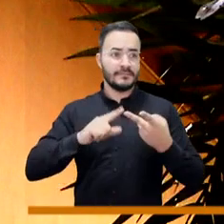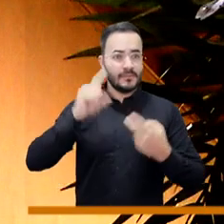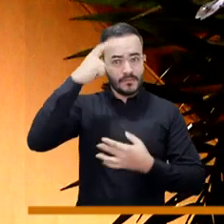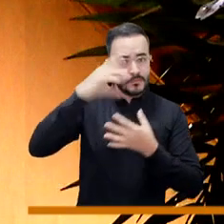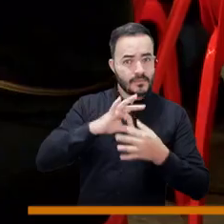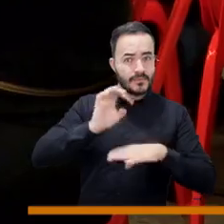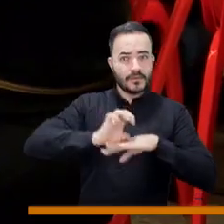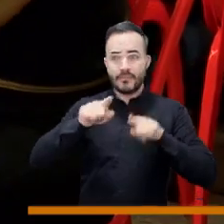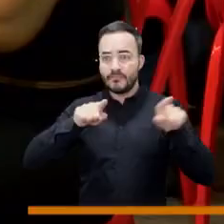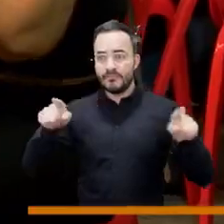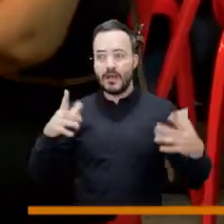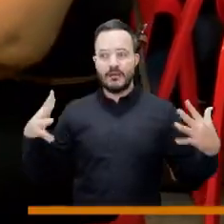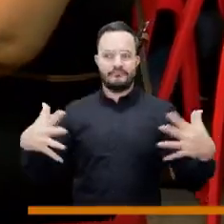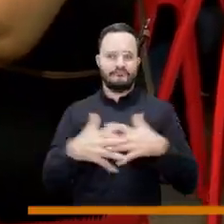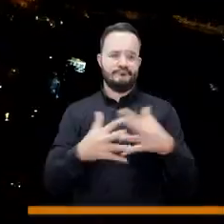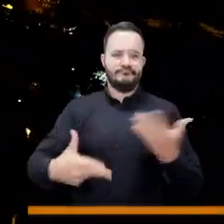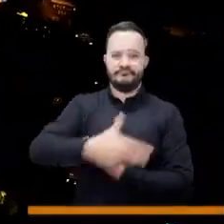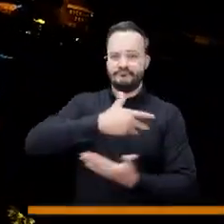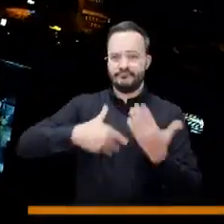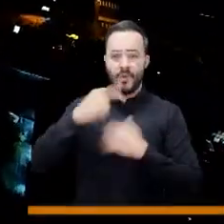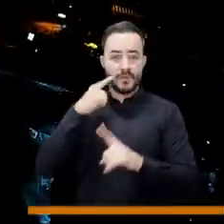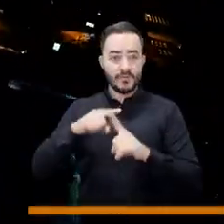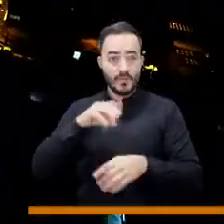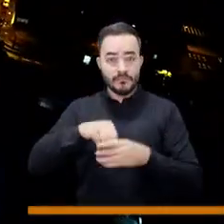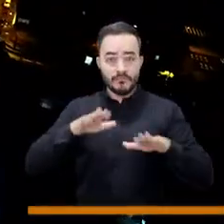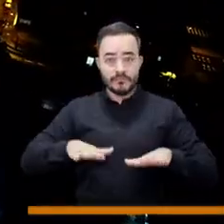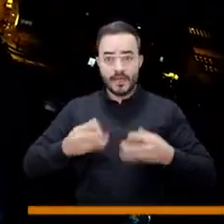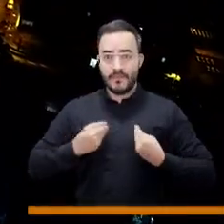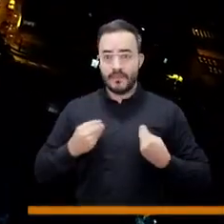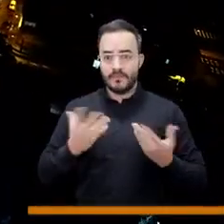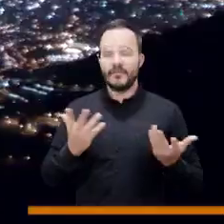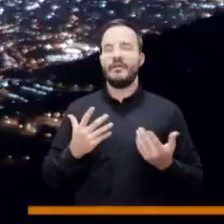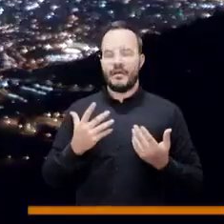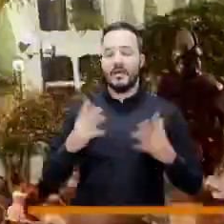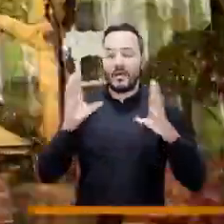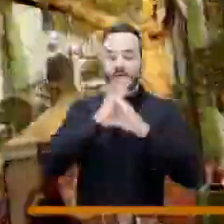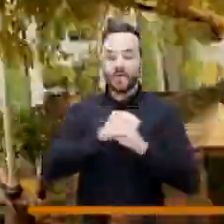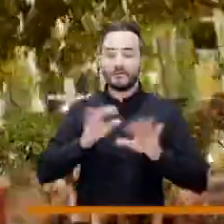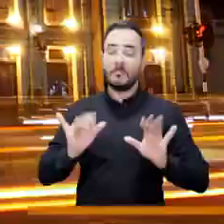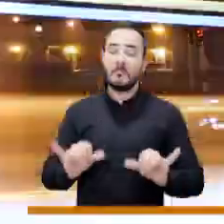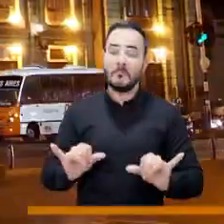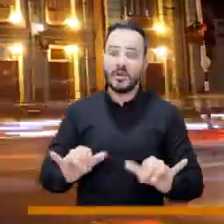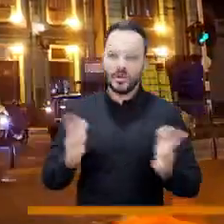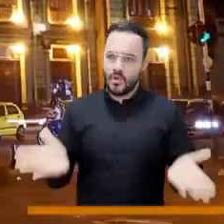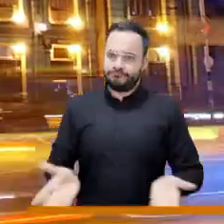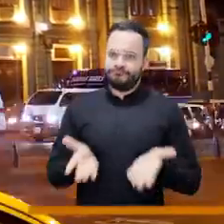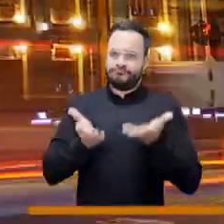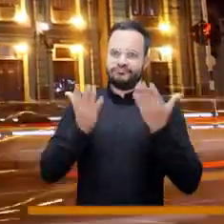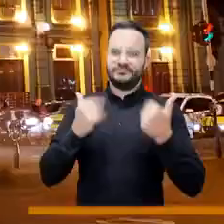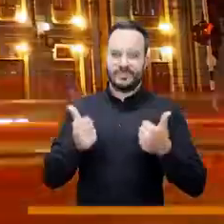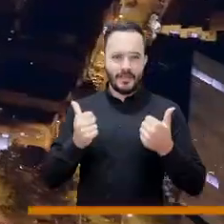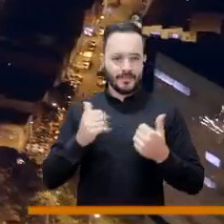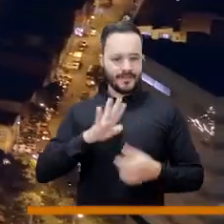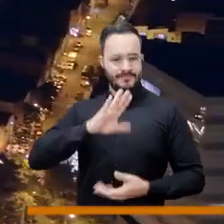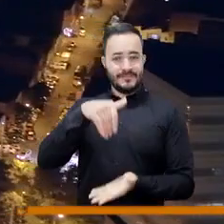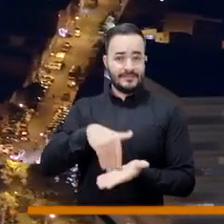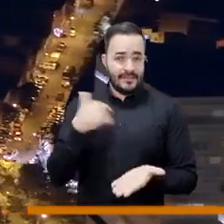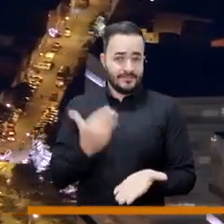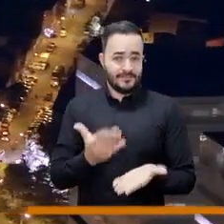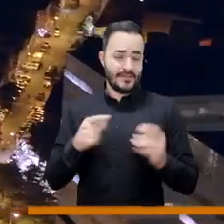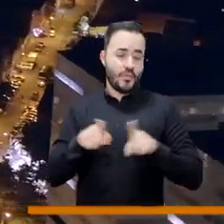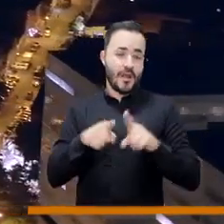públicos y privados para que el comercio, los centros de educación y residentes puedan revitalizar las noches y el corazón de la